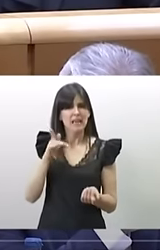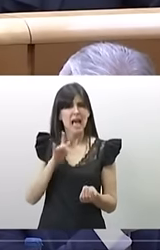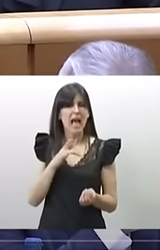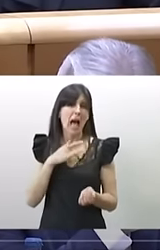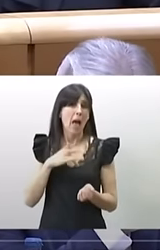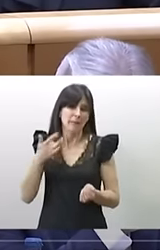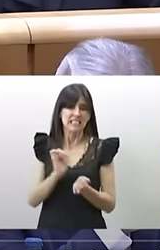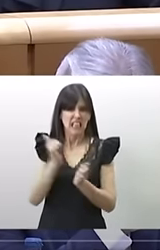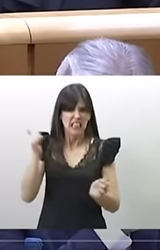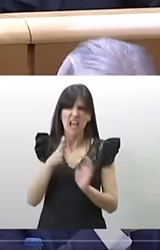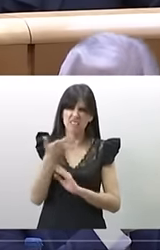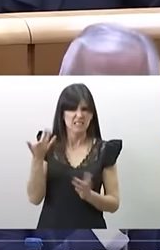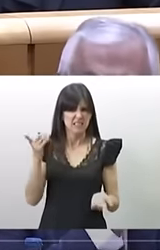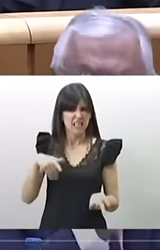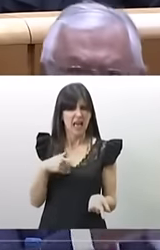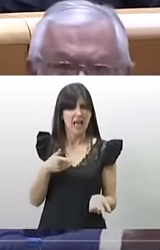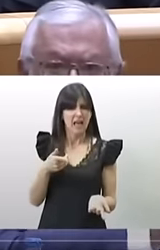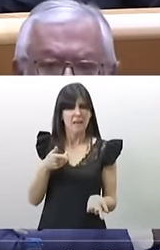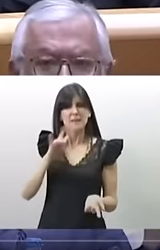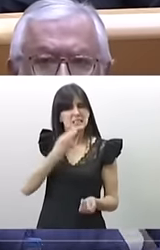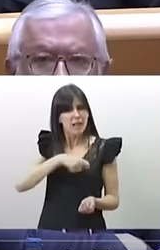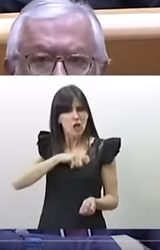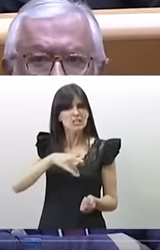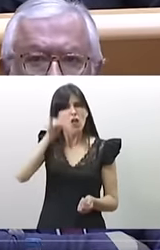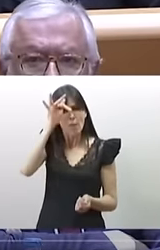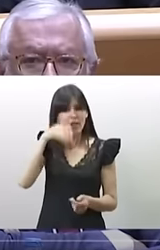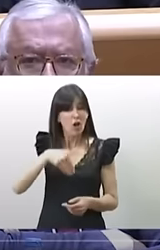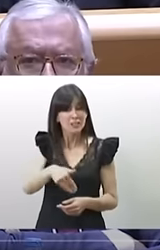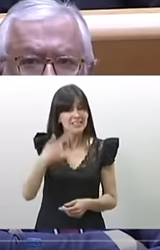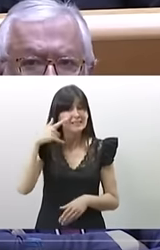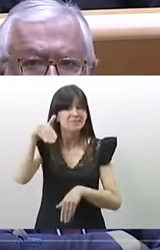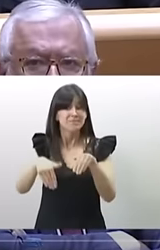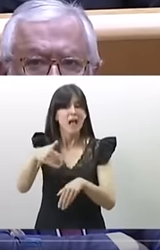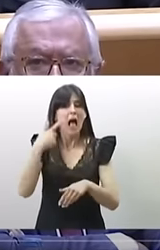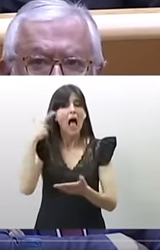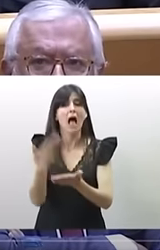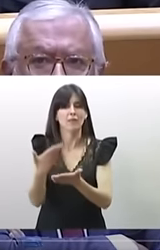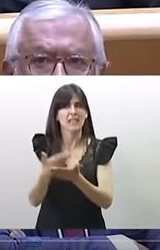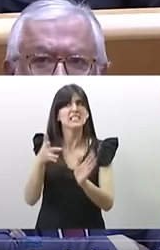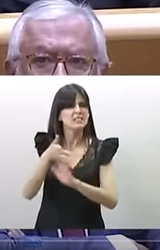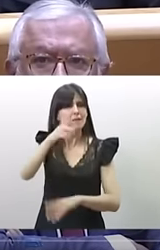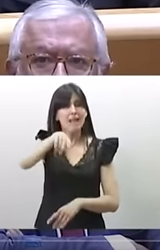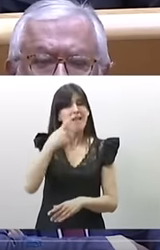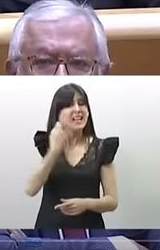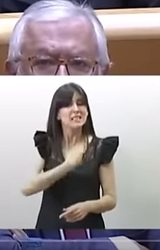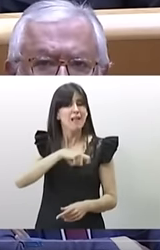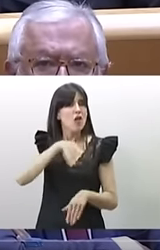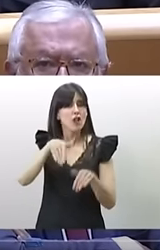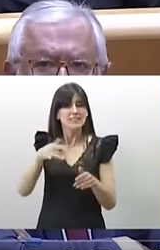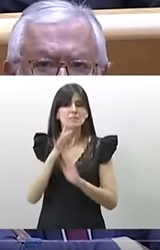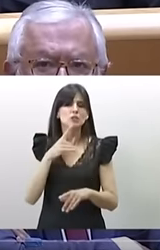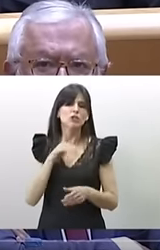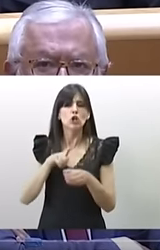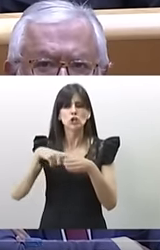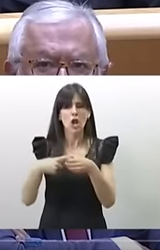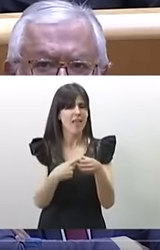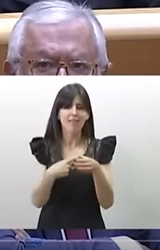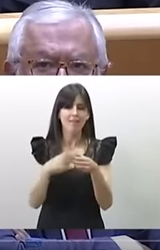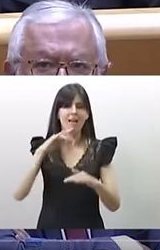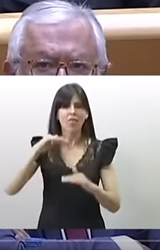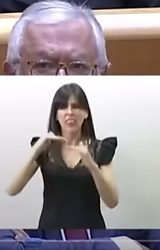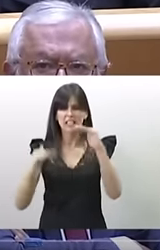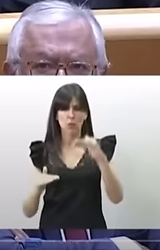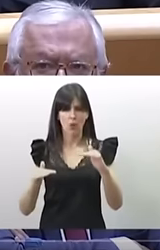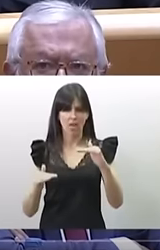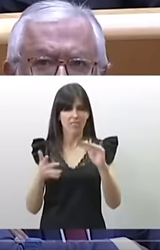ya no da más de sí, porque los españoles el domingo hablarán alto y claro. Hablarán porque esto no es solidaridad, es desigualdad.